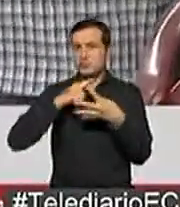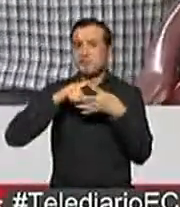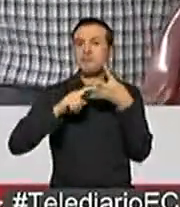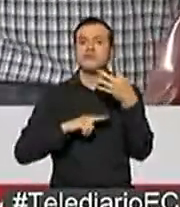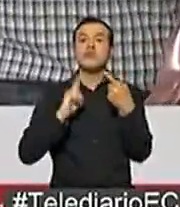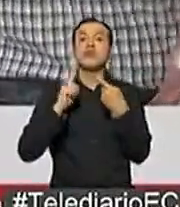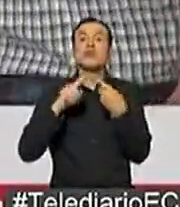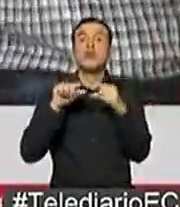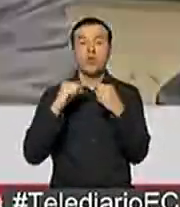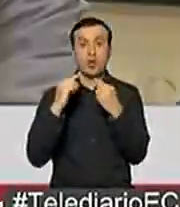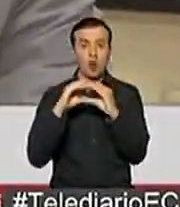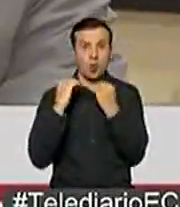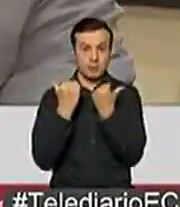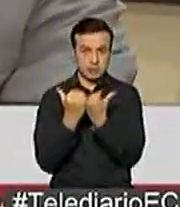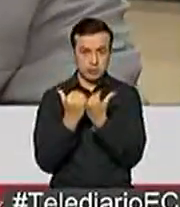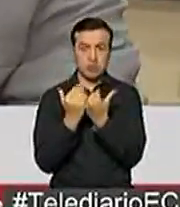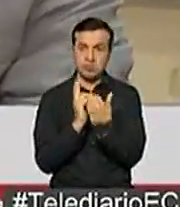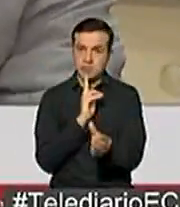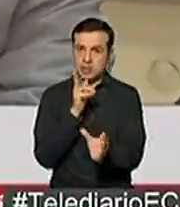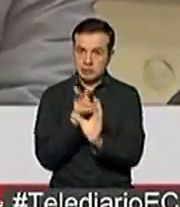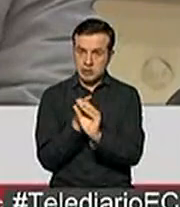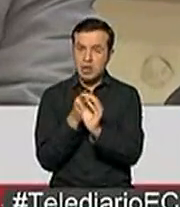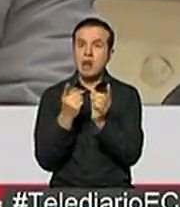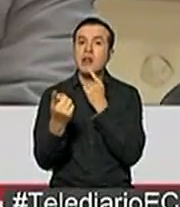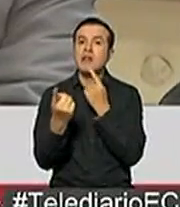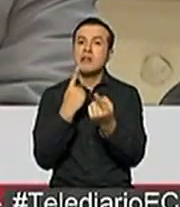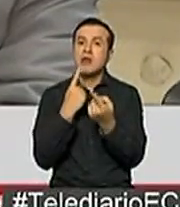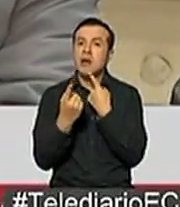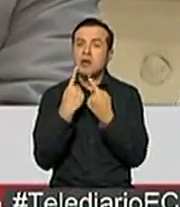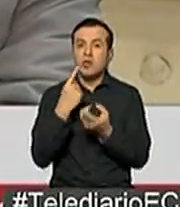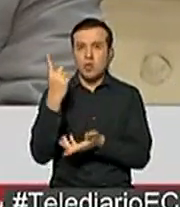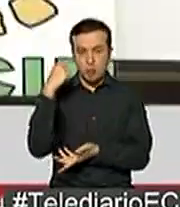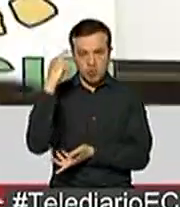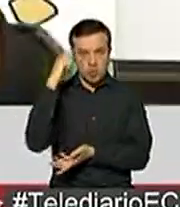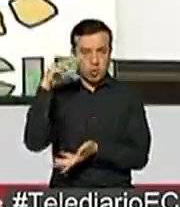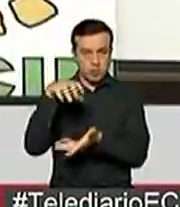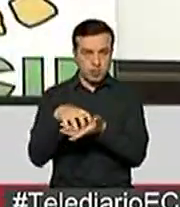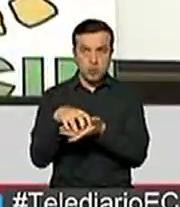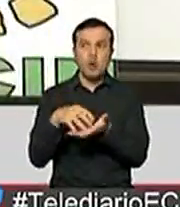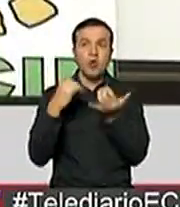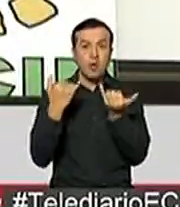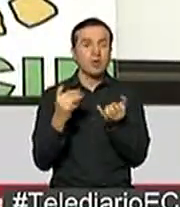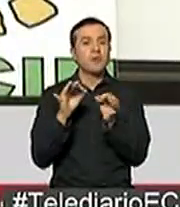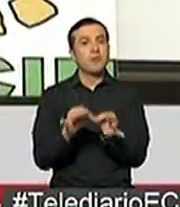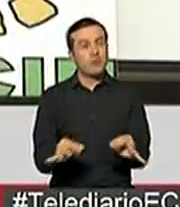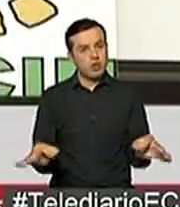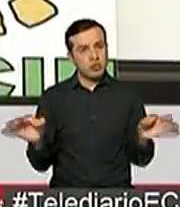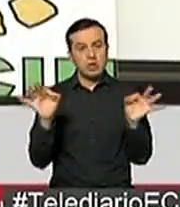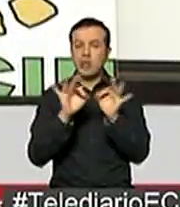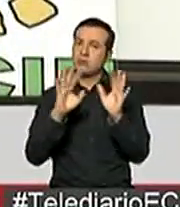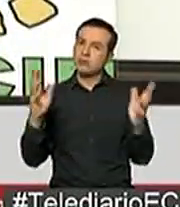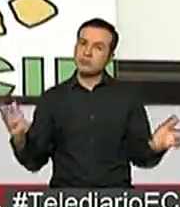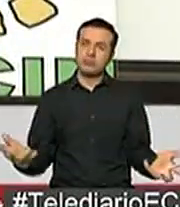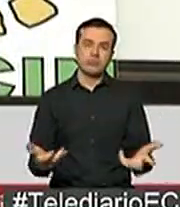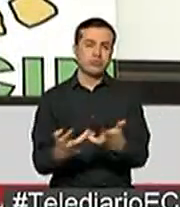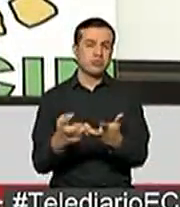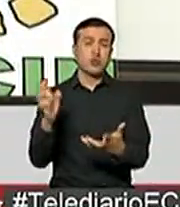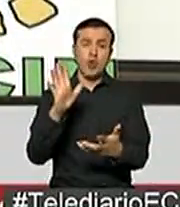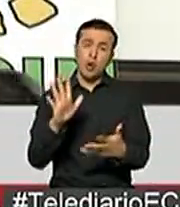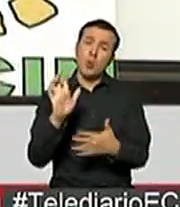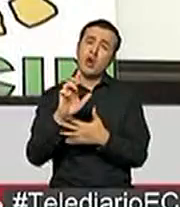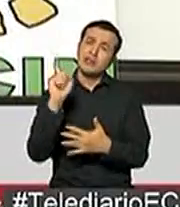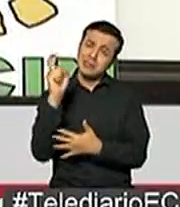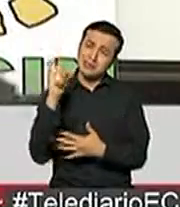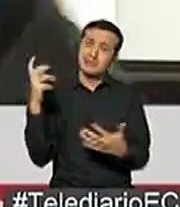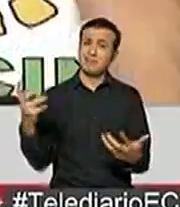conformación de una comisión para que participe en la mesa de diálogo con el gobierno y hoy es el momento de reconciliación en el país es